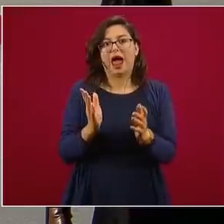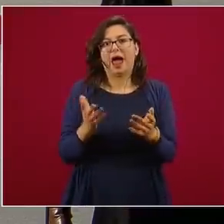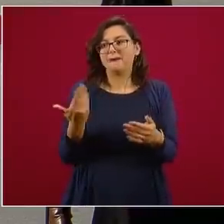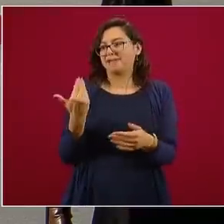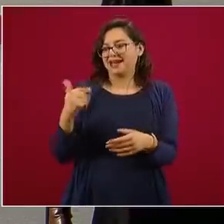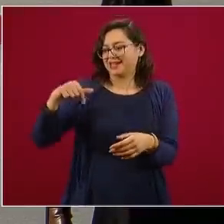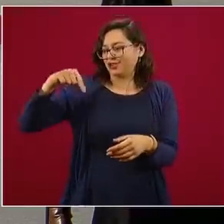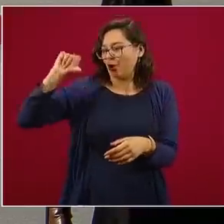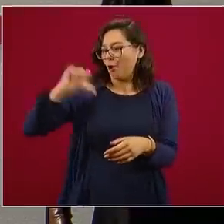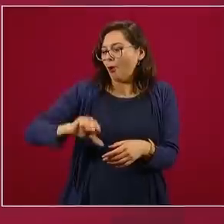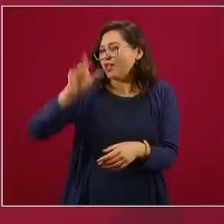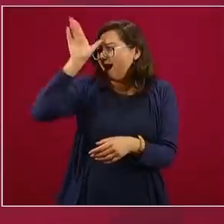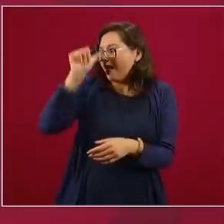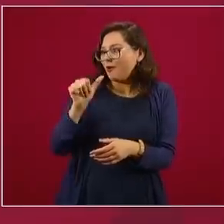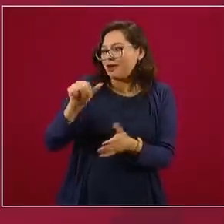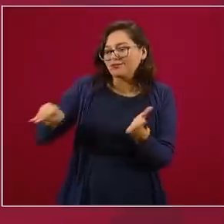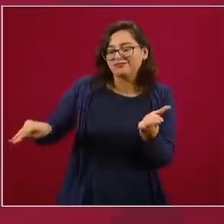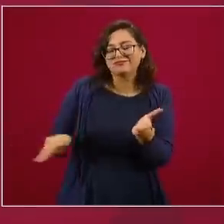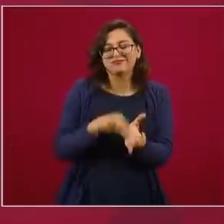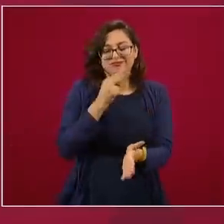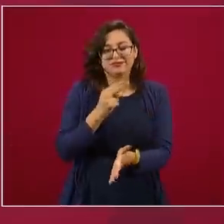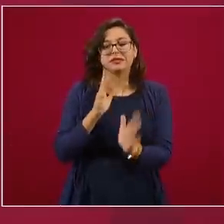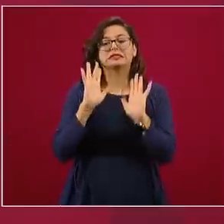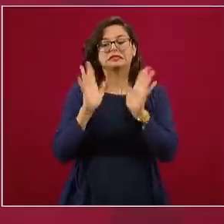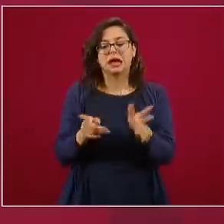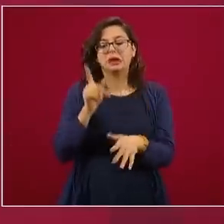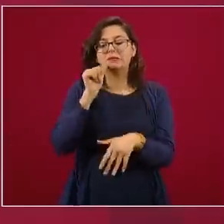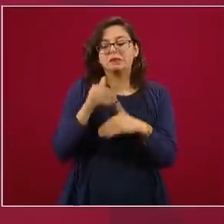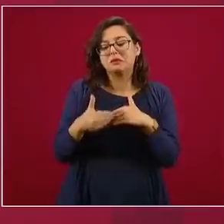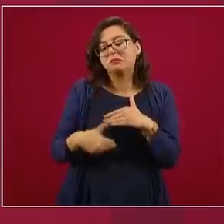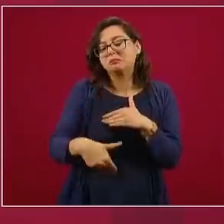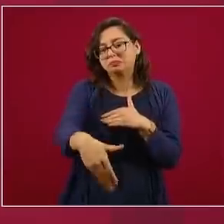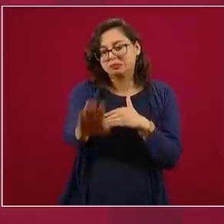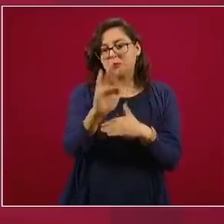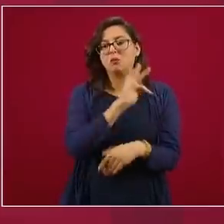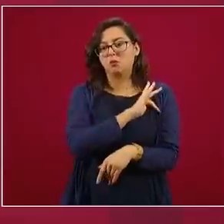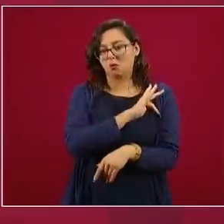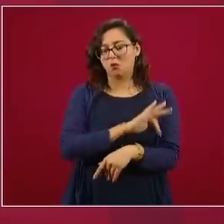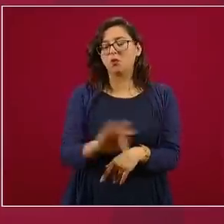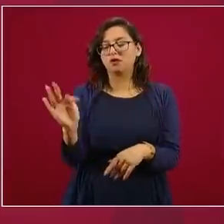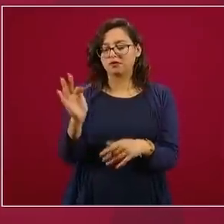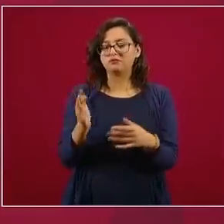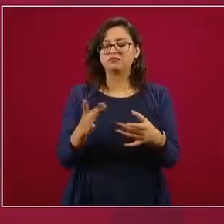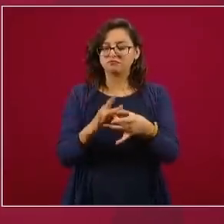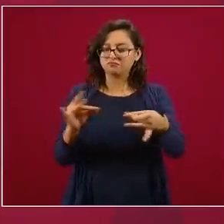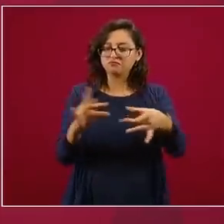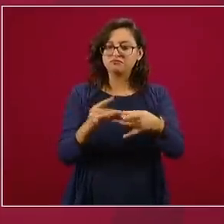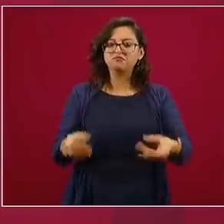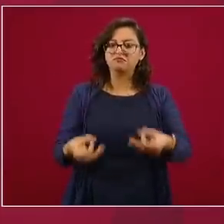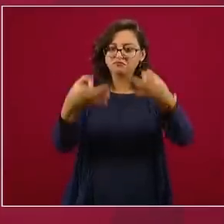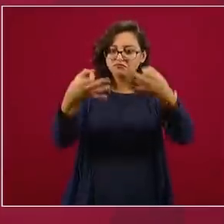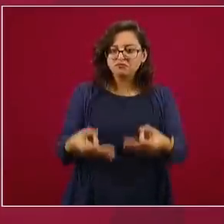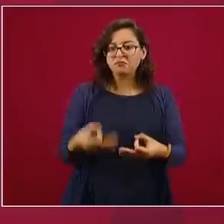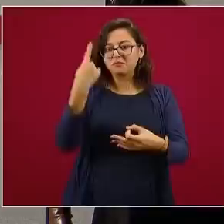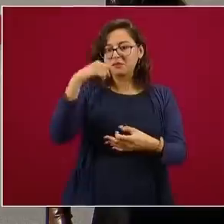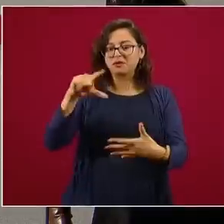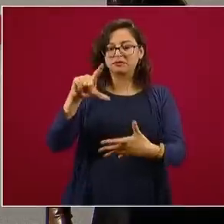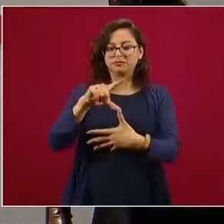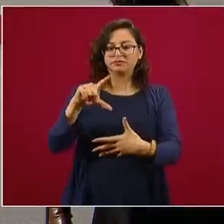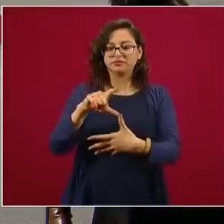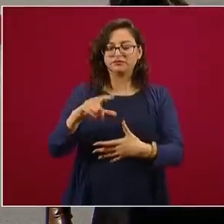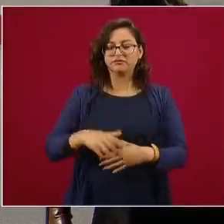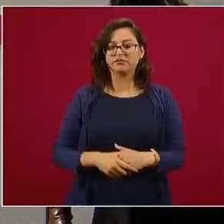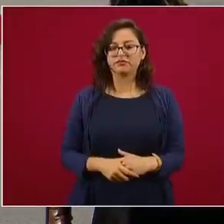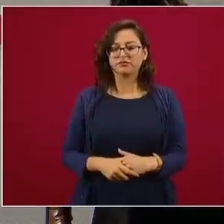con la Fundación y podíamos ya formalmente hablar de que tenemos una cadena de suministro establecida para América Latina. De América